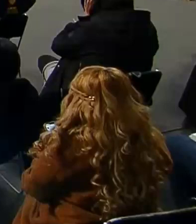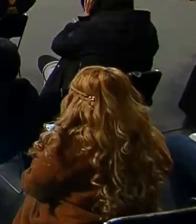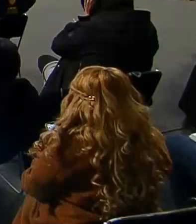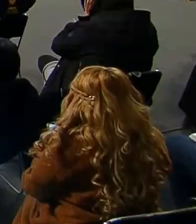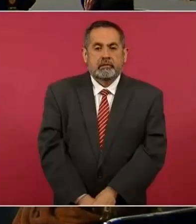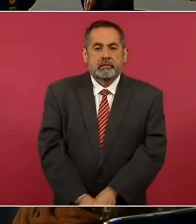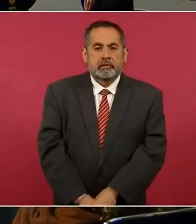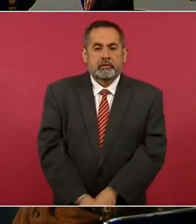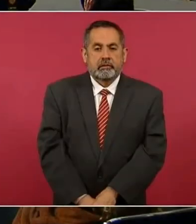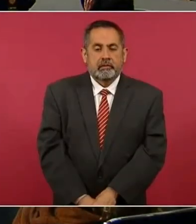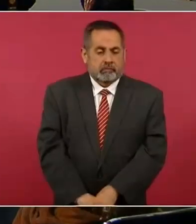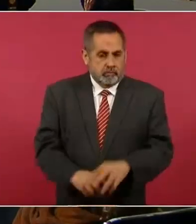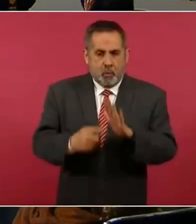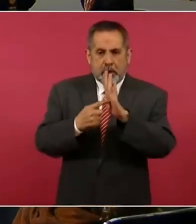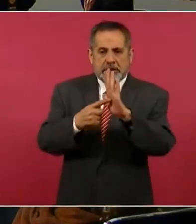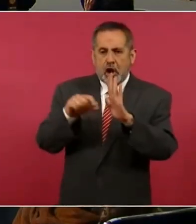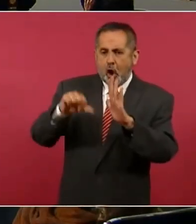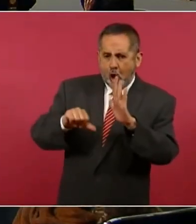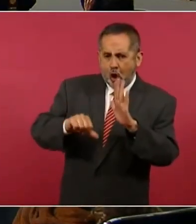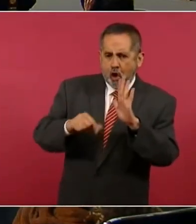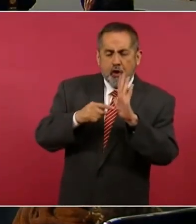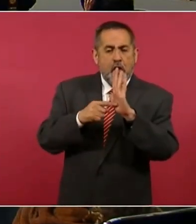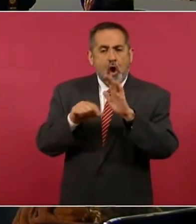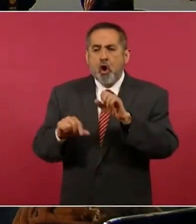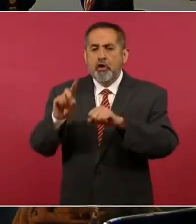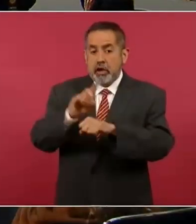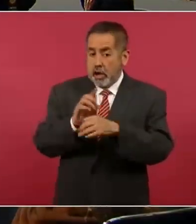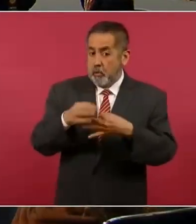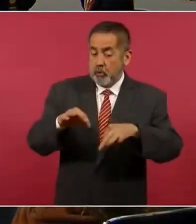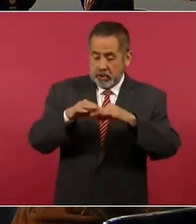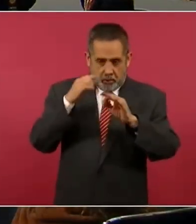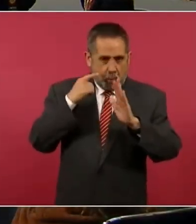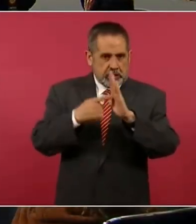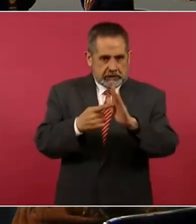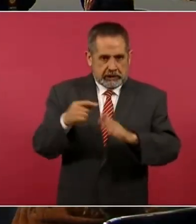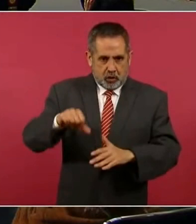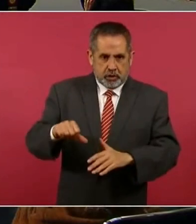Pero pon la de hoy, que es importante.